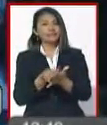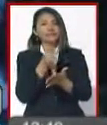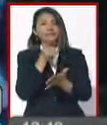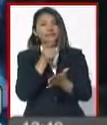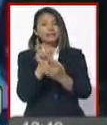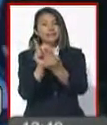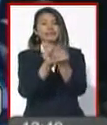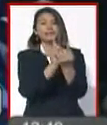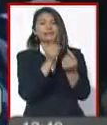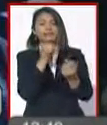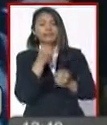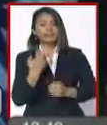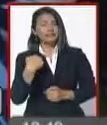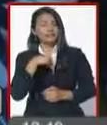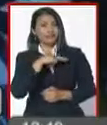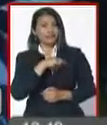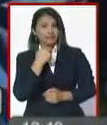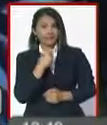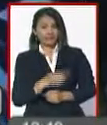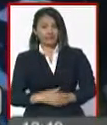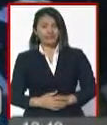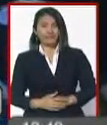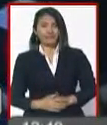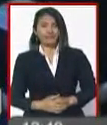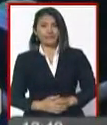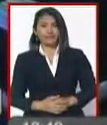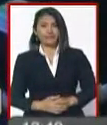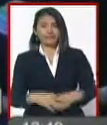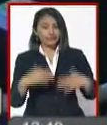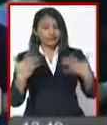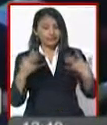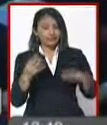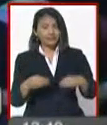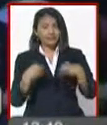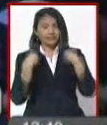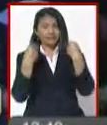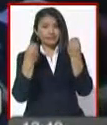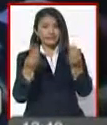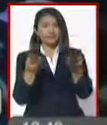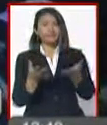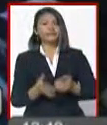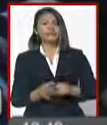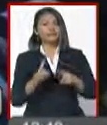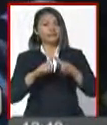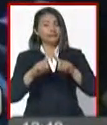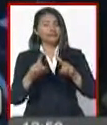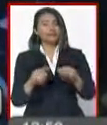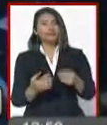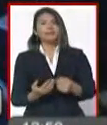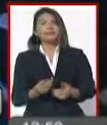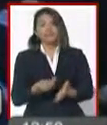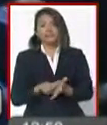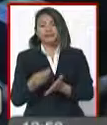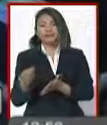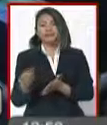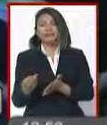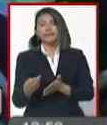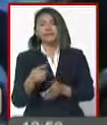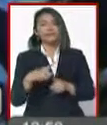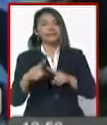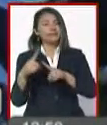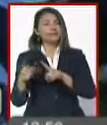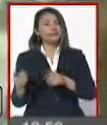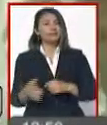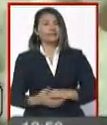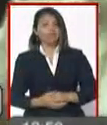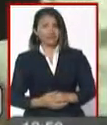Arce? Claro, a nosotros nos están dando los presupuestos que nos están dando. Mientras tanto, otros están comprando alfombras persas.